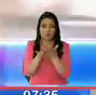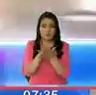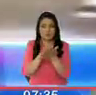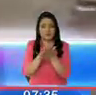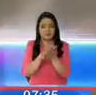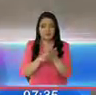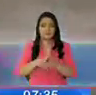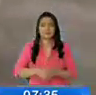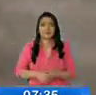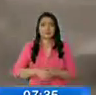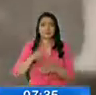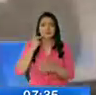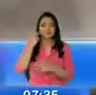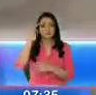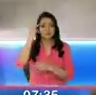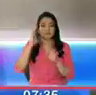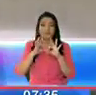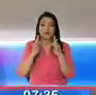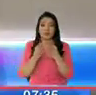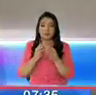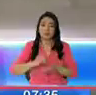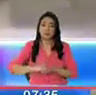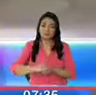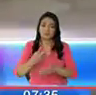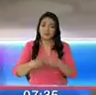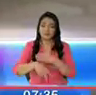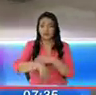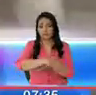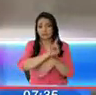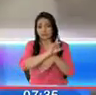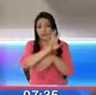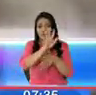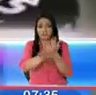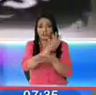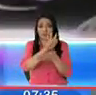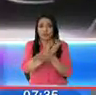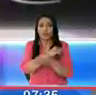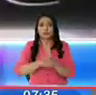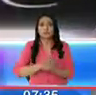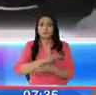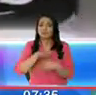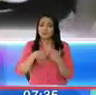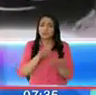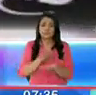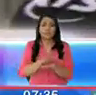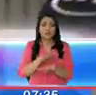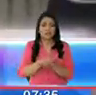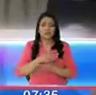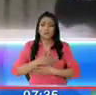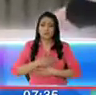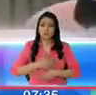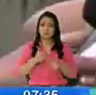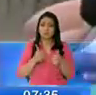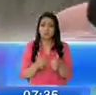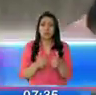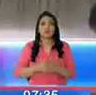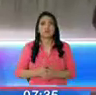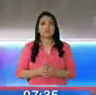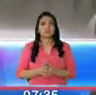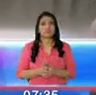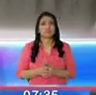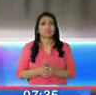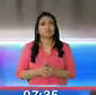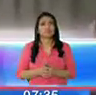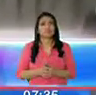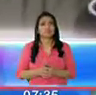bastante. Los padres de familia llevaron con normalidad a sus hijos a clases. Todo tranquilo, la verdad es que todo es tranquilo. Realmente no creo